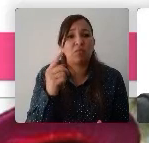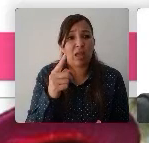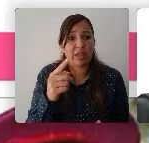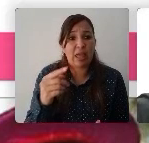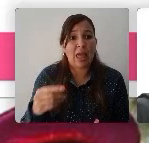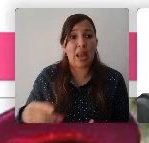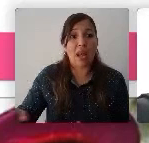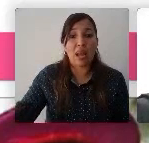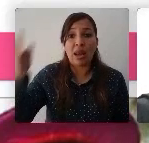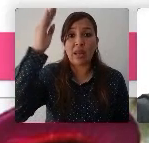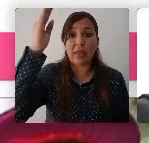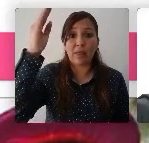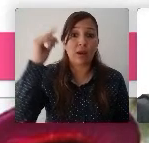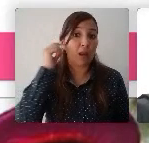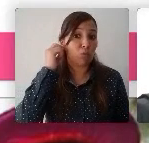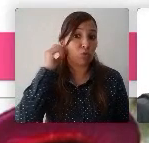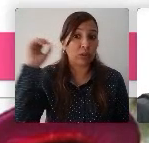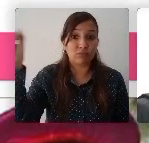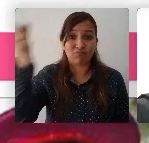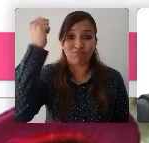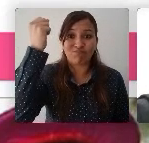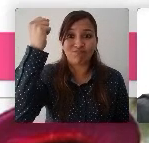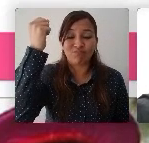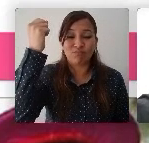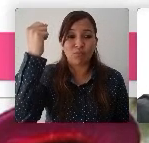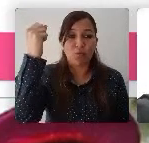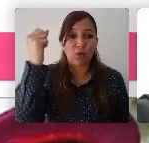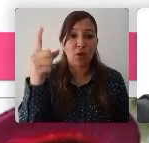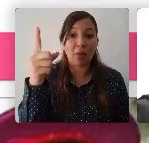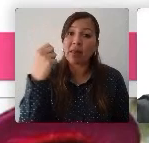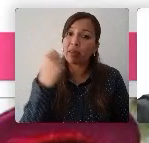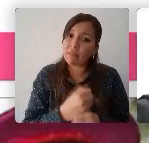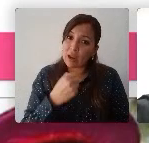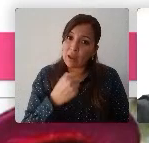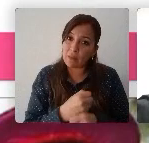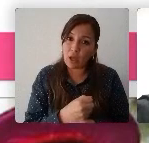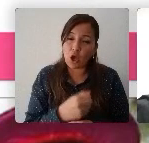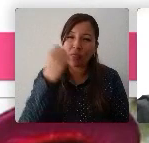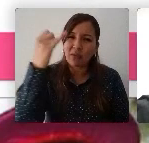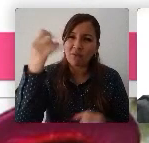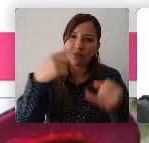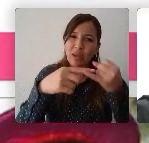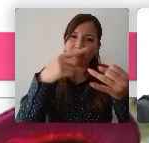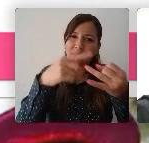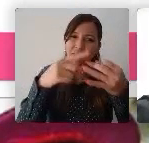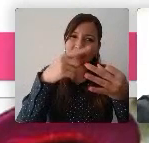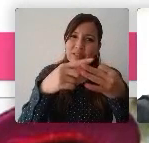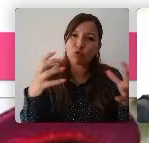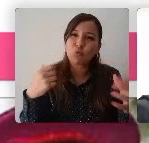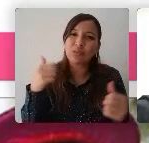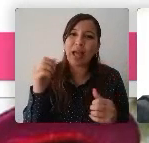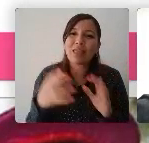es una emprendedora que desde ya viene trabajando con cada una de sus compañeras en